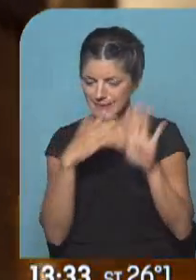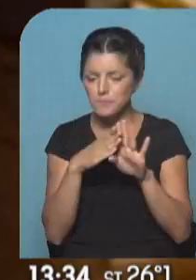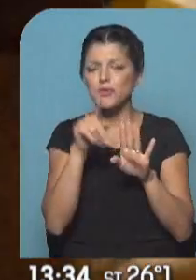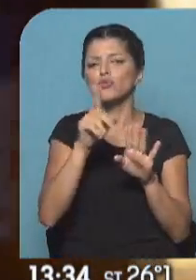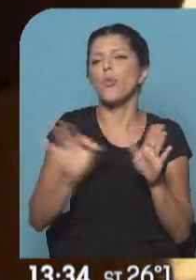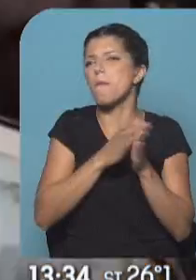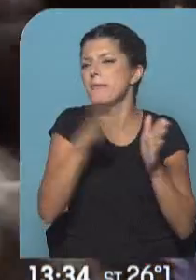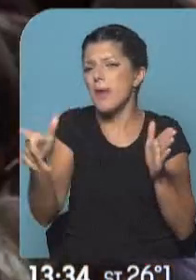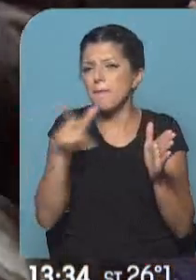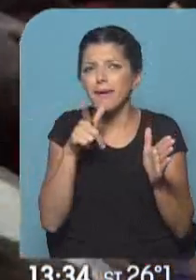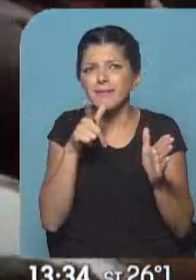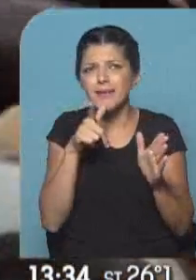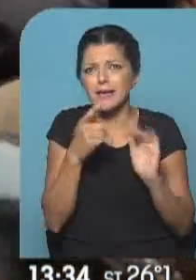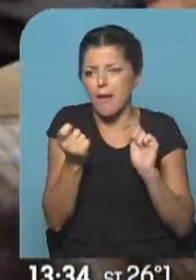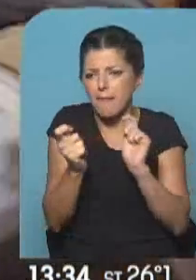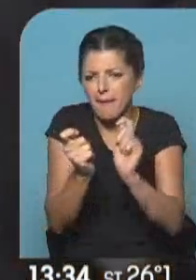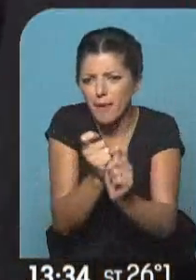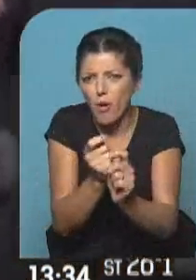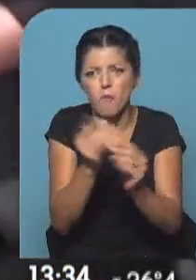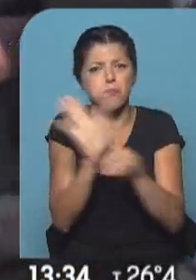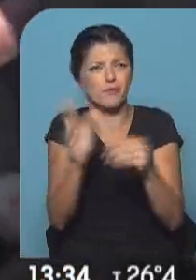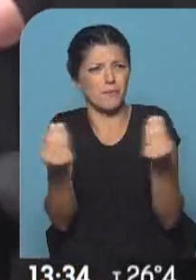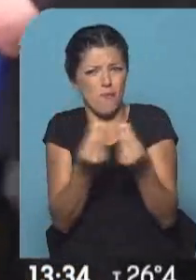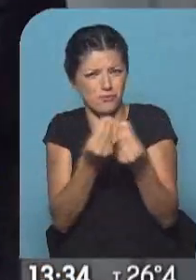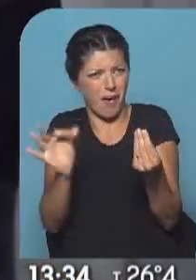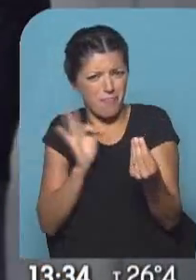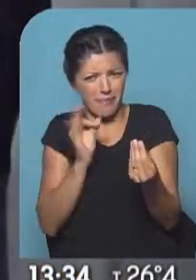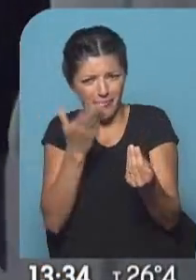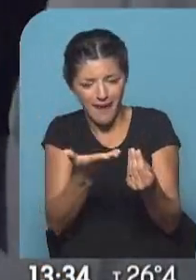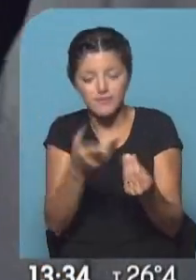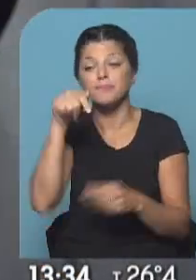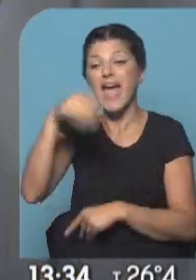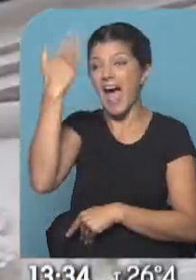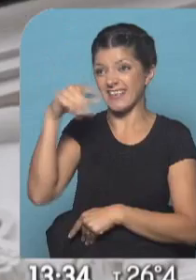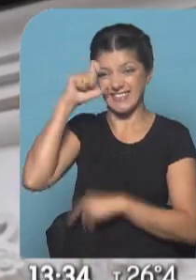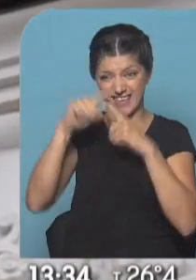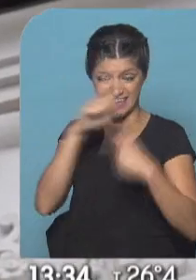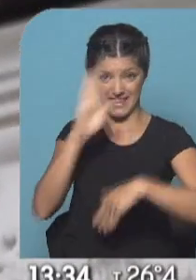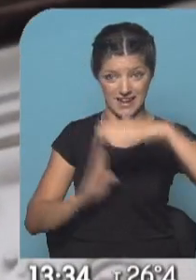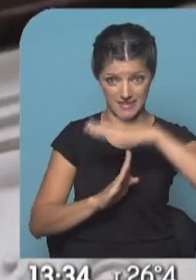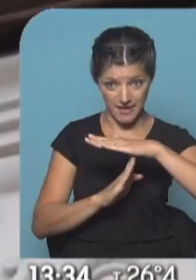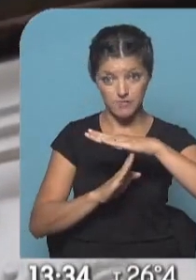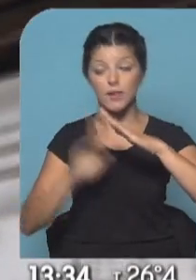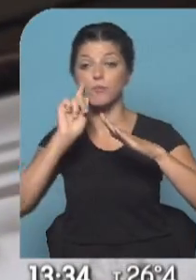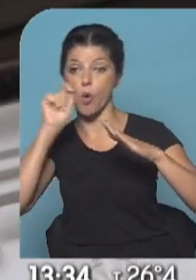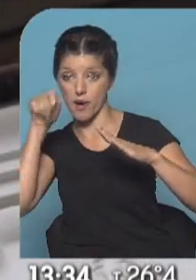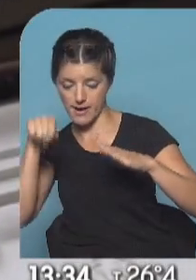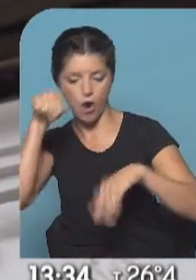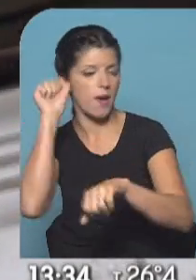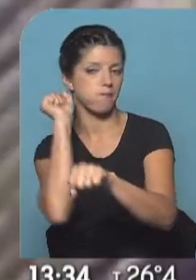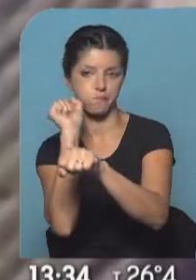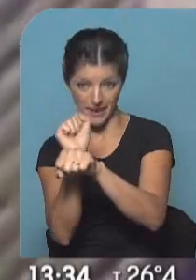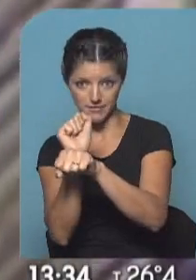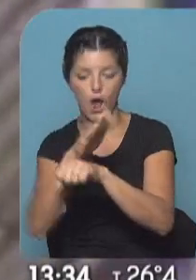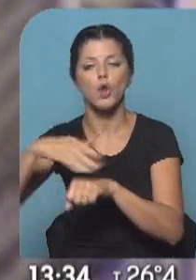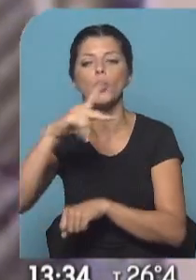vidas que parecen muchas vidas, el ahora líder de la oposición ucraniana quedó libre bajo fianza tras haber sido detenido en Kiev el